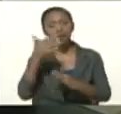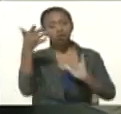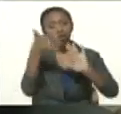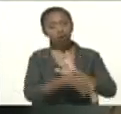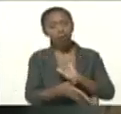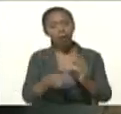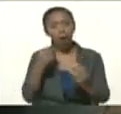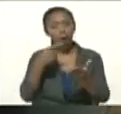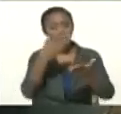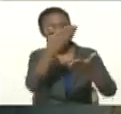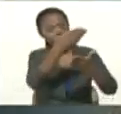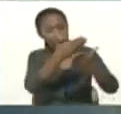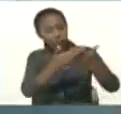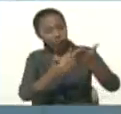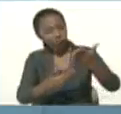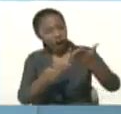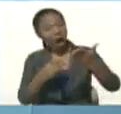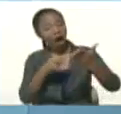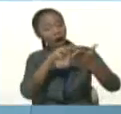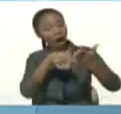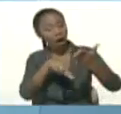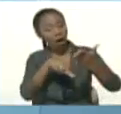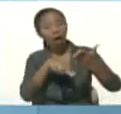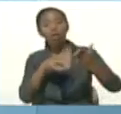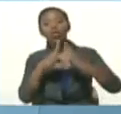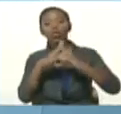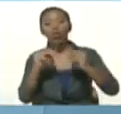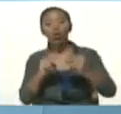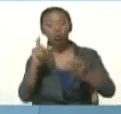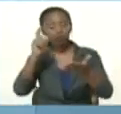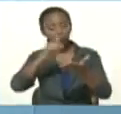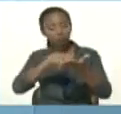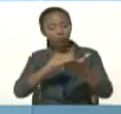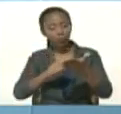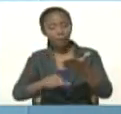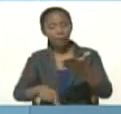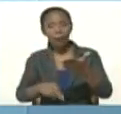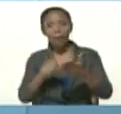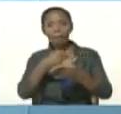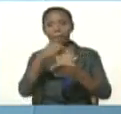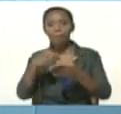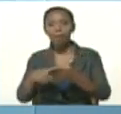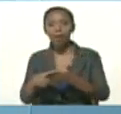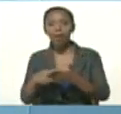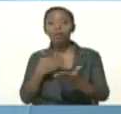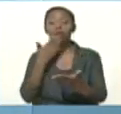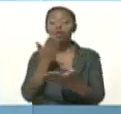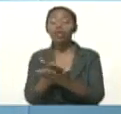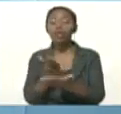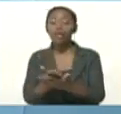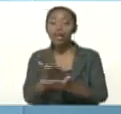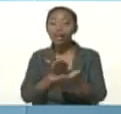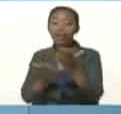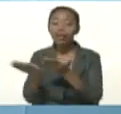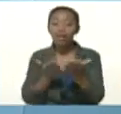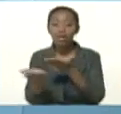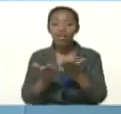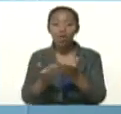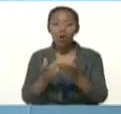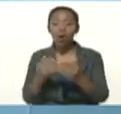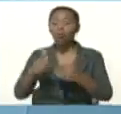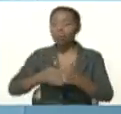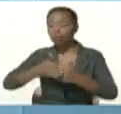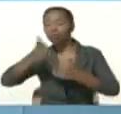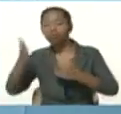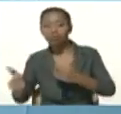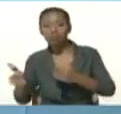pantalla, se registra todos los datos que aparecen en pantalla, la persona que solicita el servicio, y posteriormente se